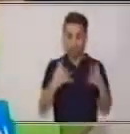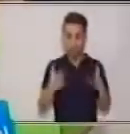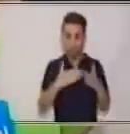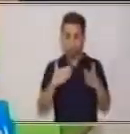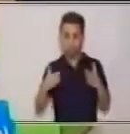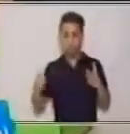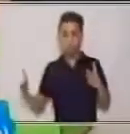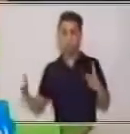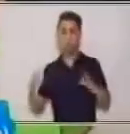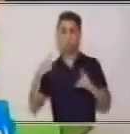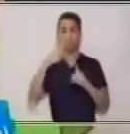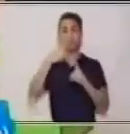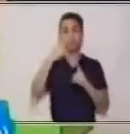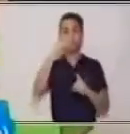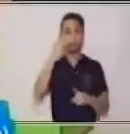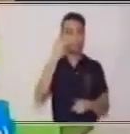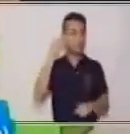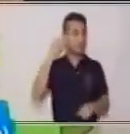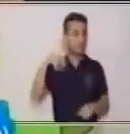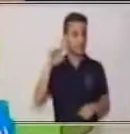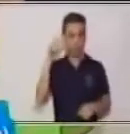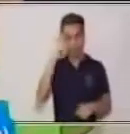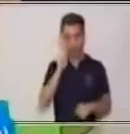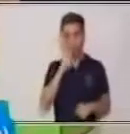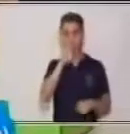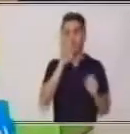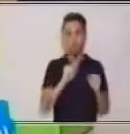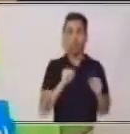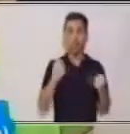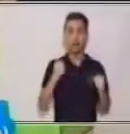manera para que usted haga binomios, trinomios y